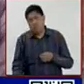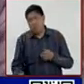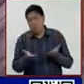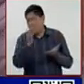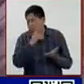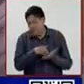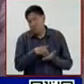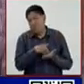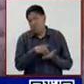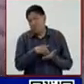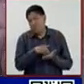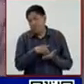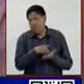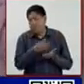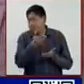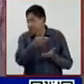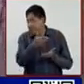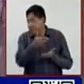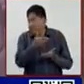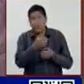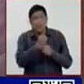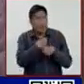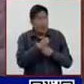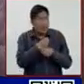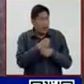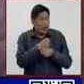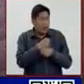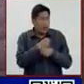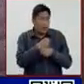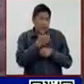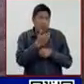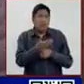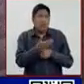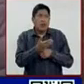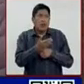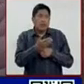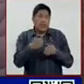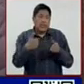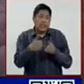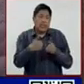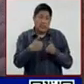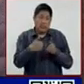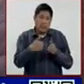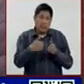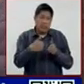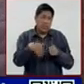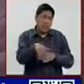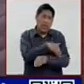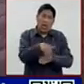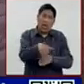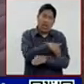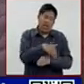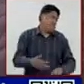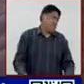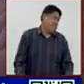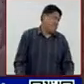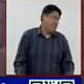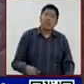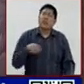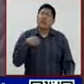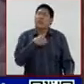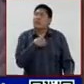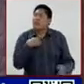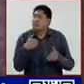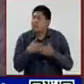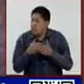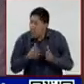mercado de coca, de productos de la coca en las aceras y en la calzada. En este sentido, nosotros como